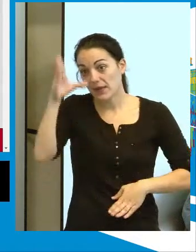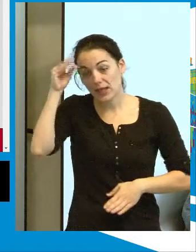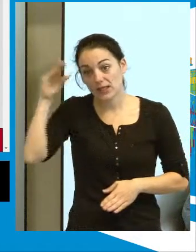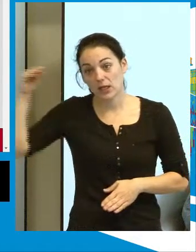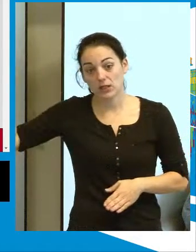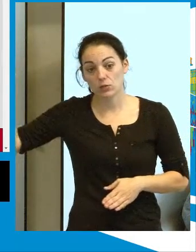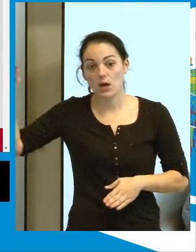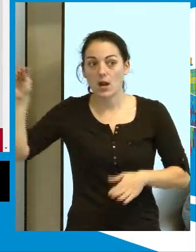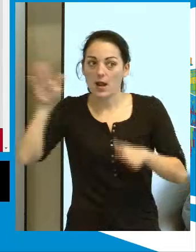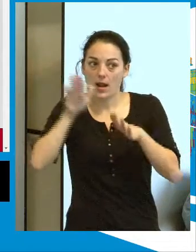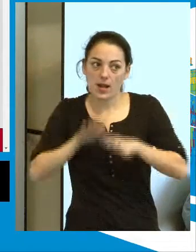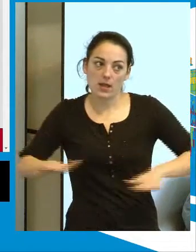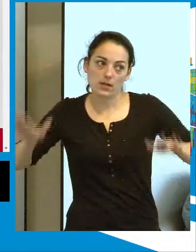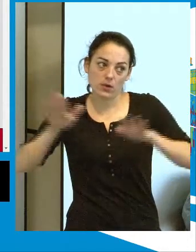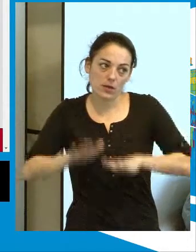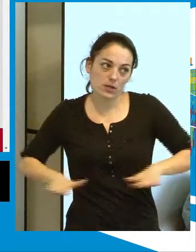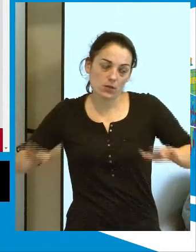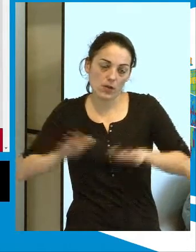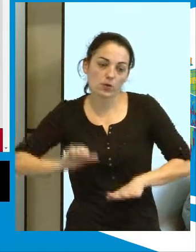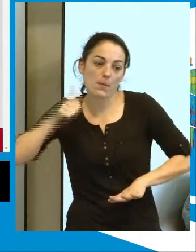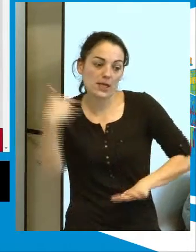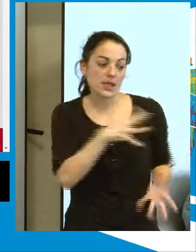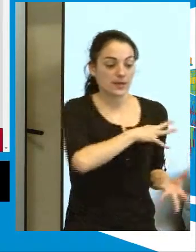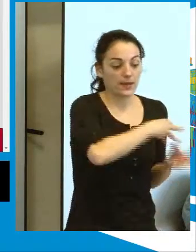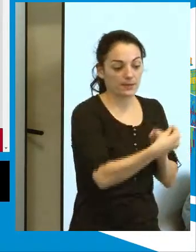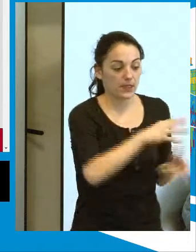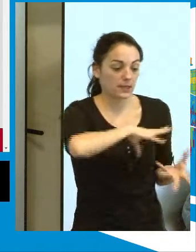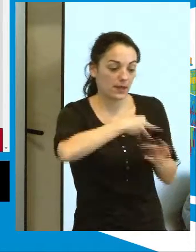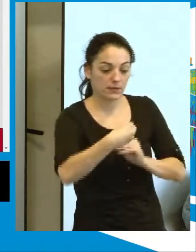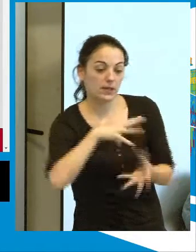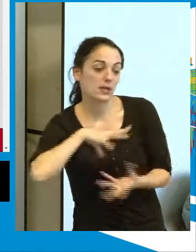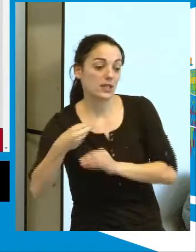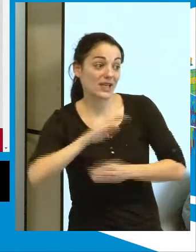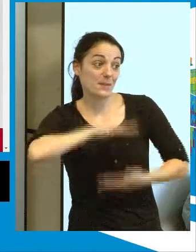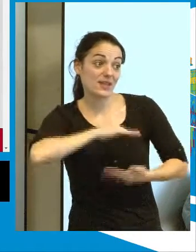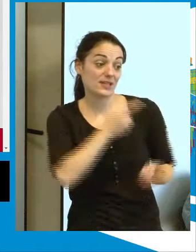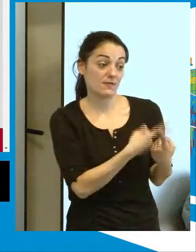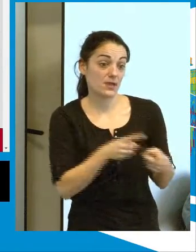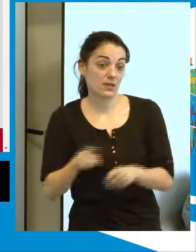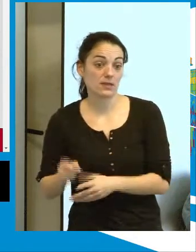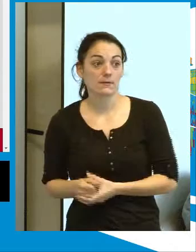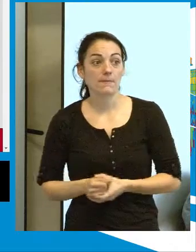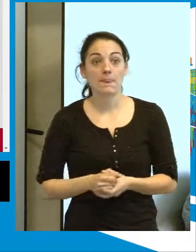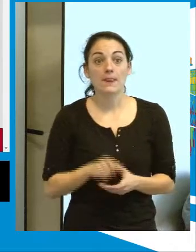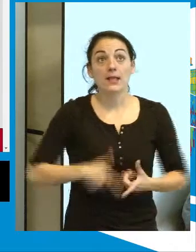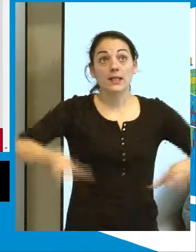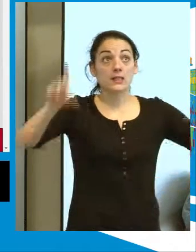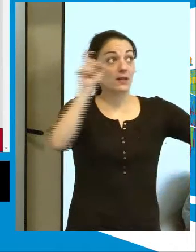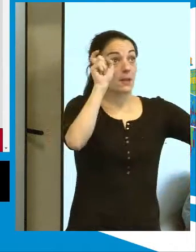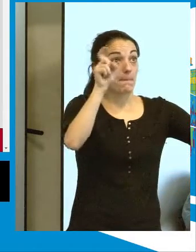cognitivo-intelectual todavía más lento, ¿no? Entonces se va adaptando un poquito a las capacidades. Pincha en la lista de